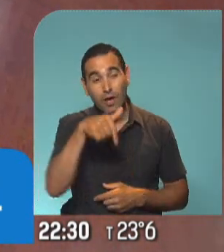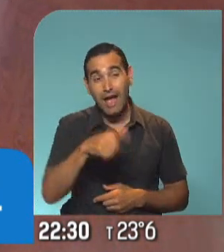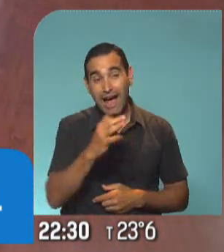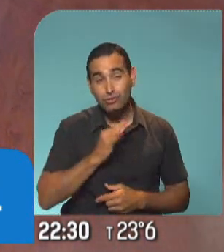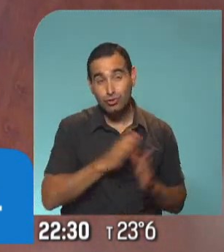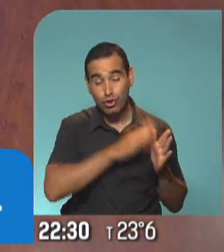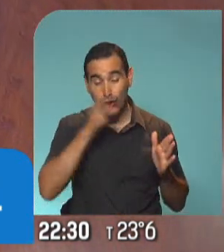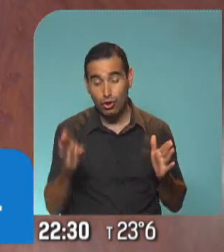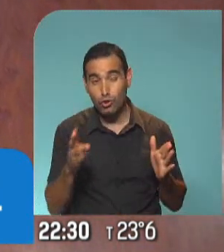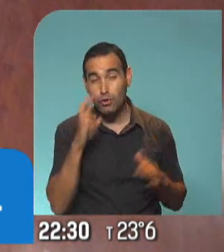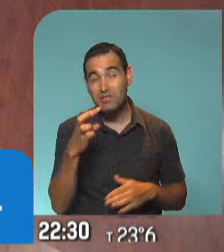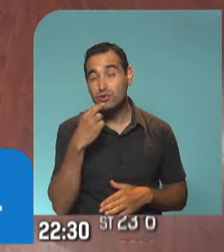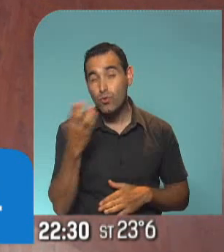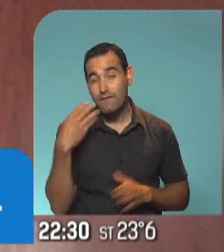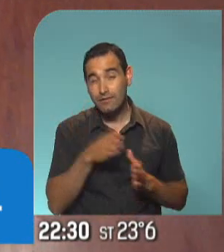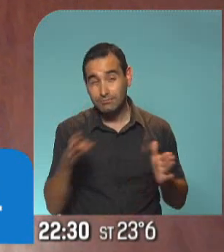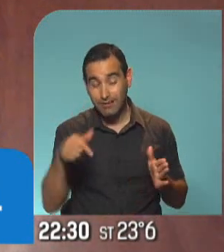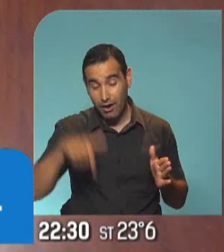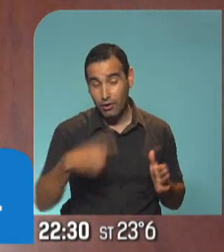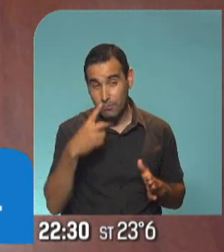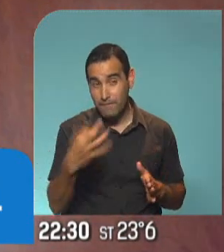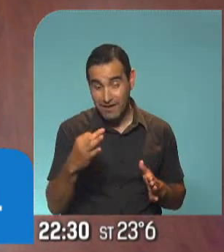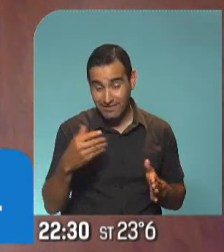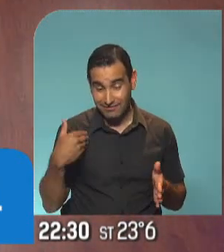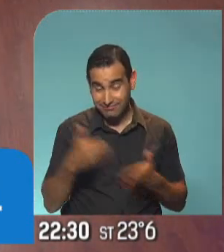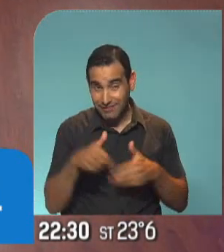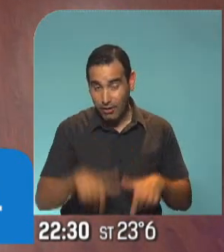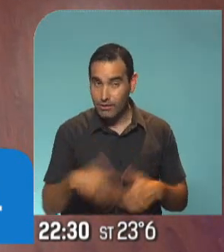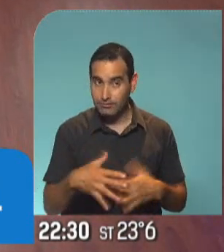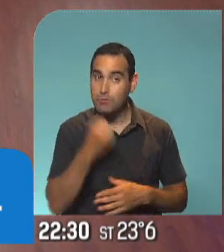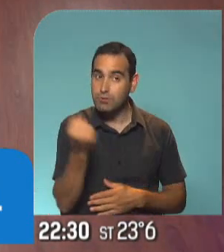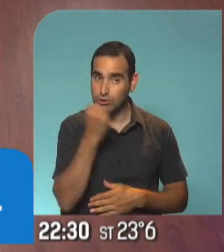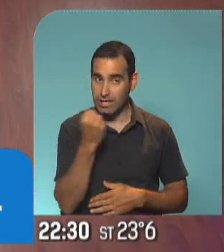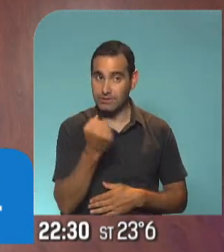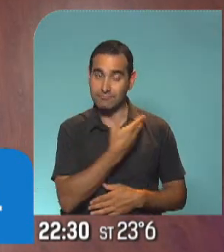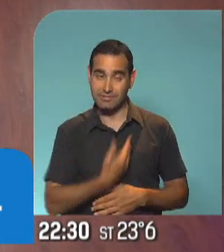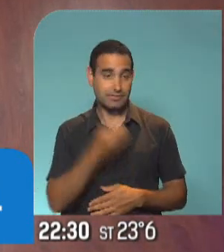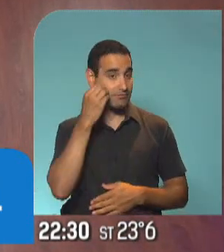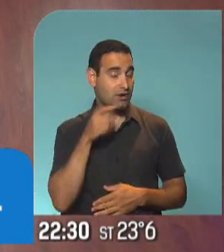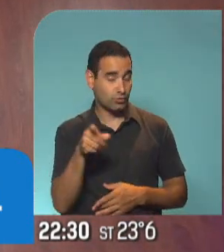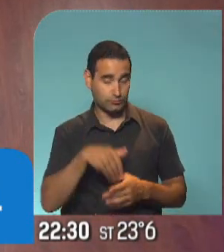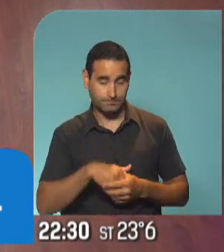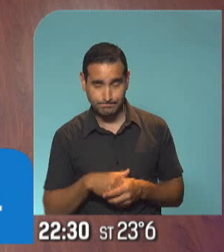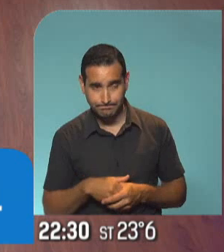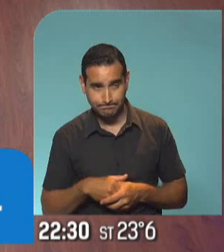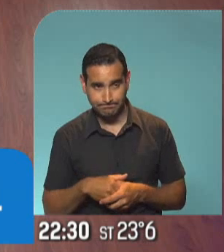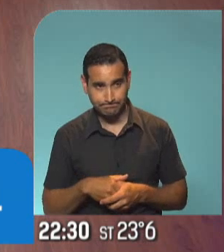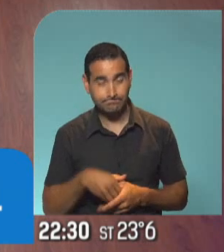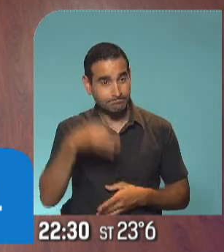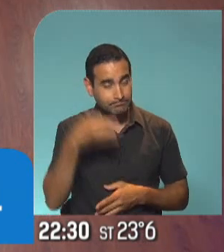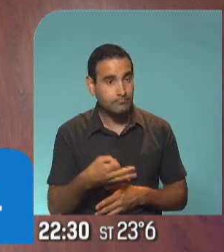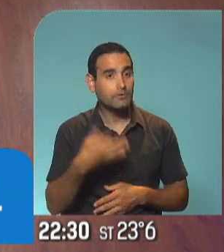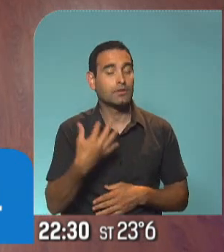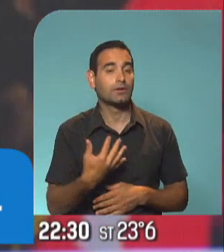año 2019 y lo que inicia el 2020 clave para el mandato de Macron, ¿no? Realmente el avance